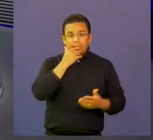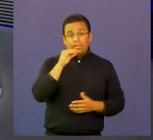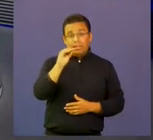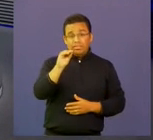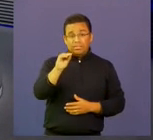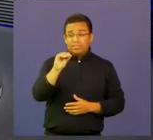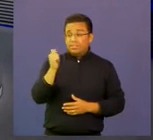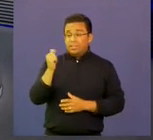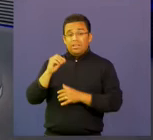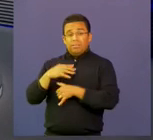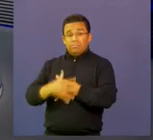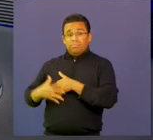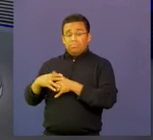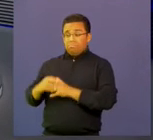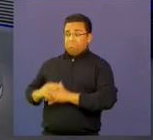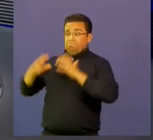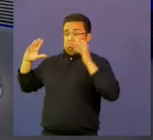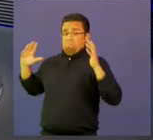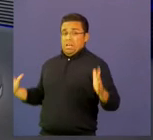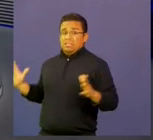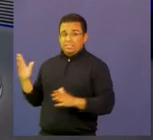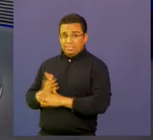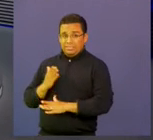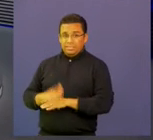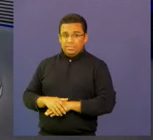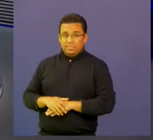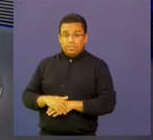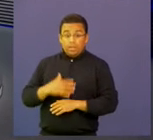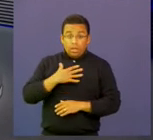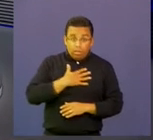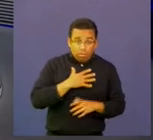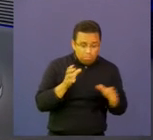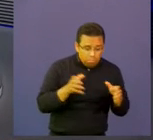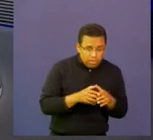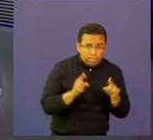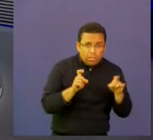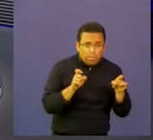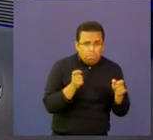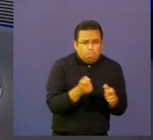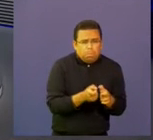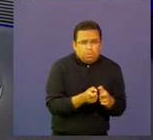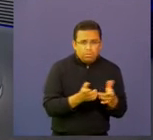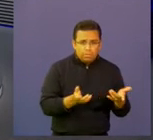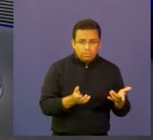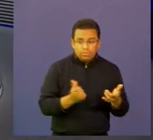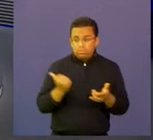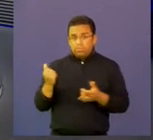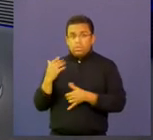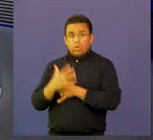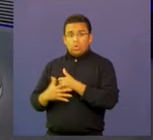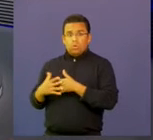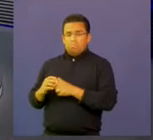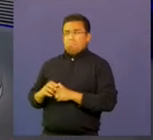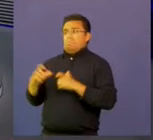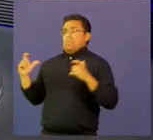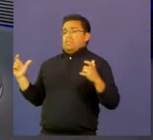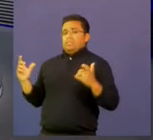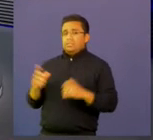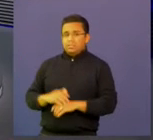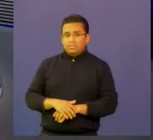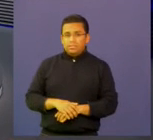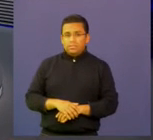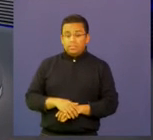veces pareciera que uno es muy poquito y los problemas son muy grandes. Lo que decía Martin Luther King es, yo con mi pequeña